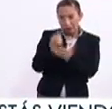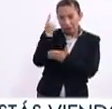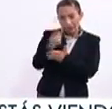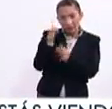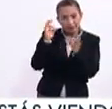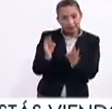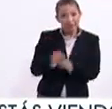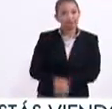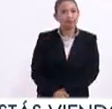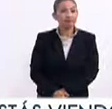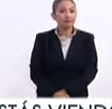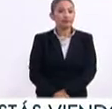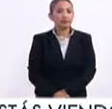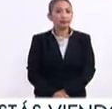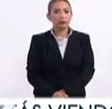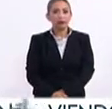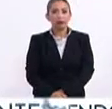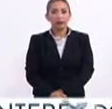funcionen verdaderamente?